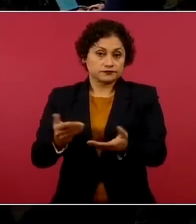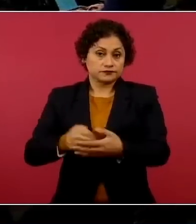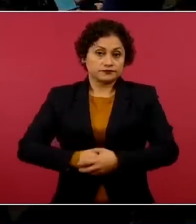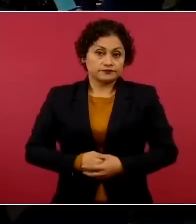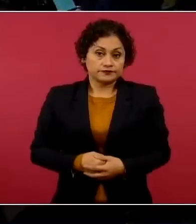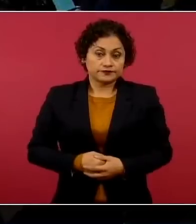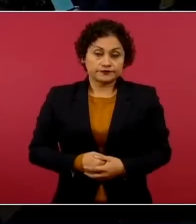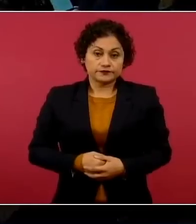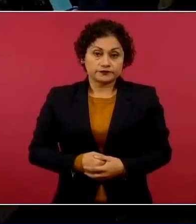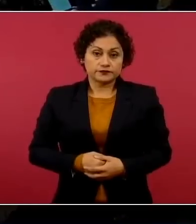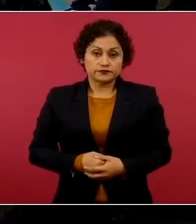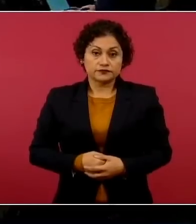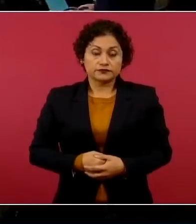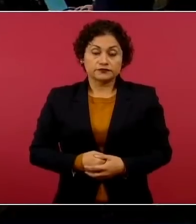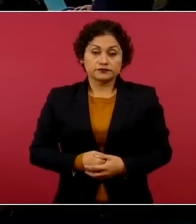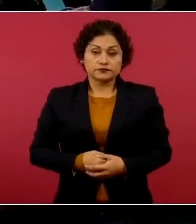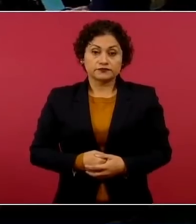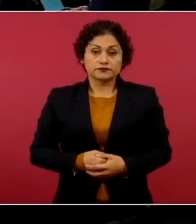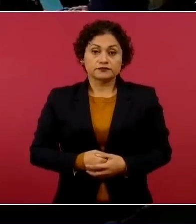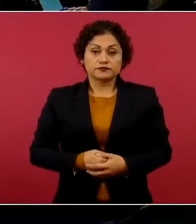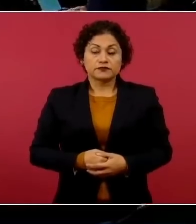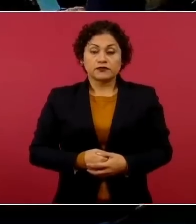que nos íbamos a ahorrar